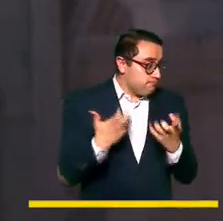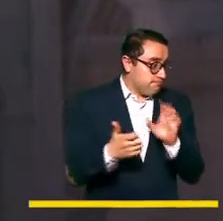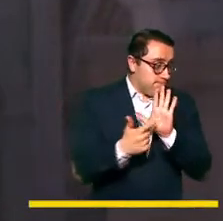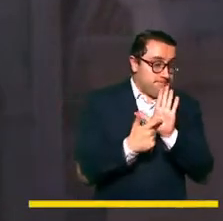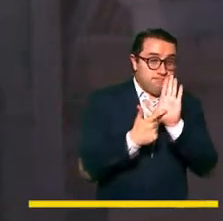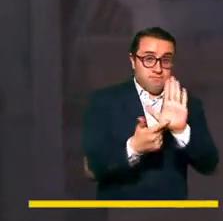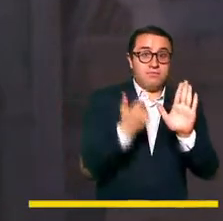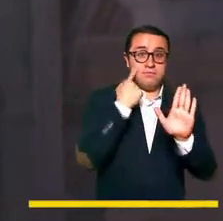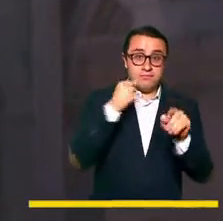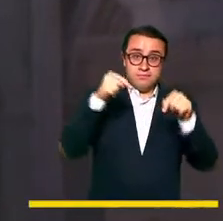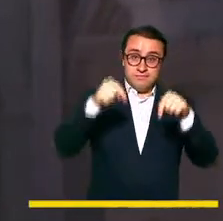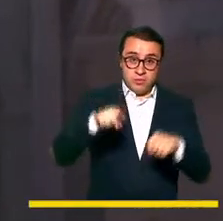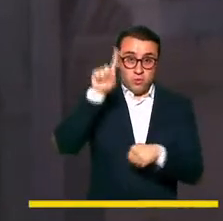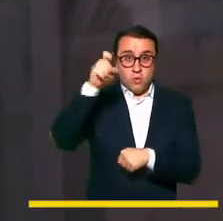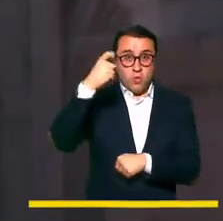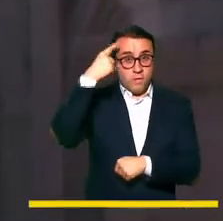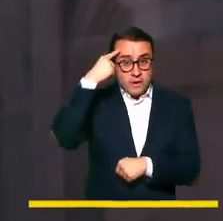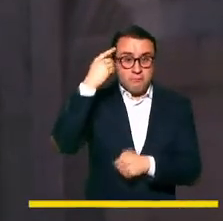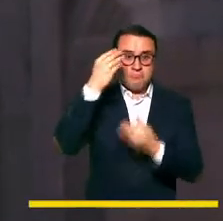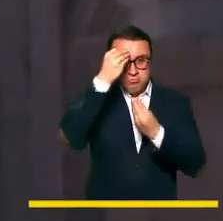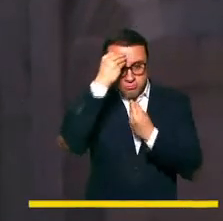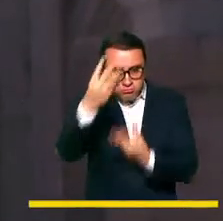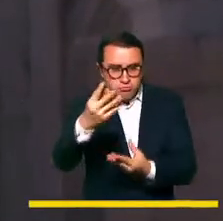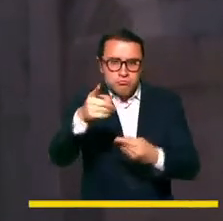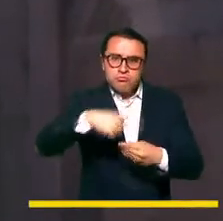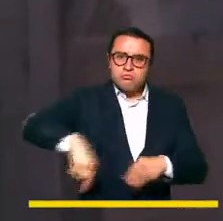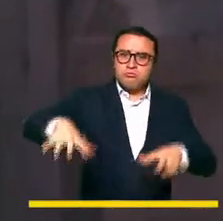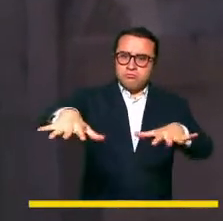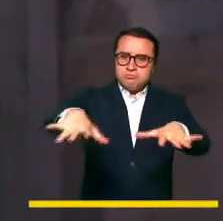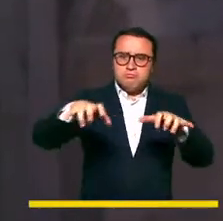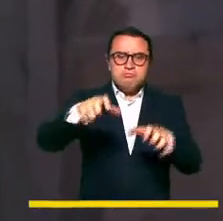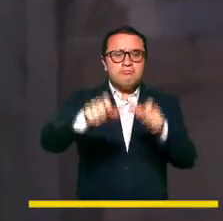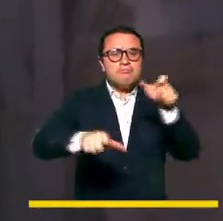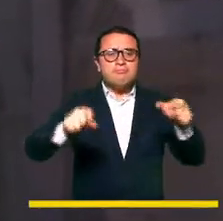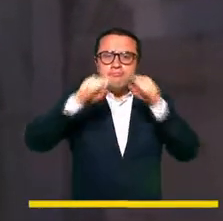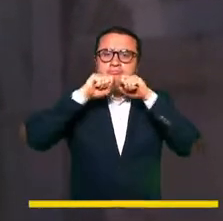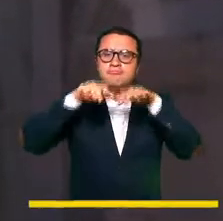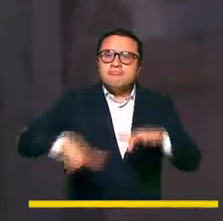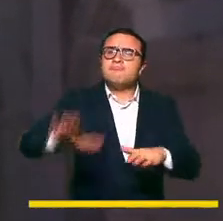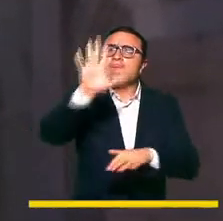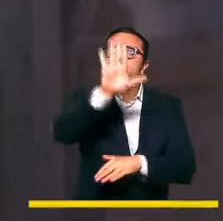este gobierno empieza a hacerle caso a las asambleas populares